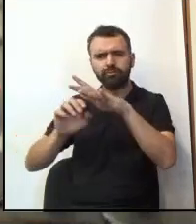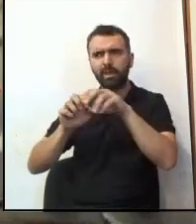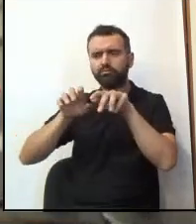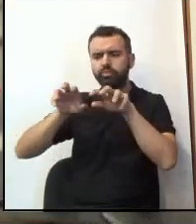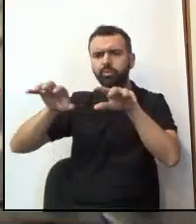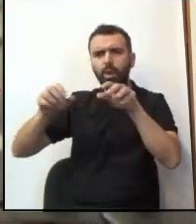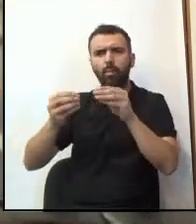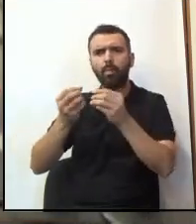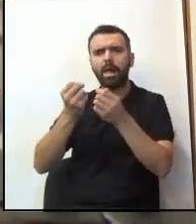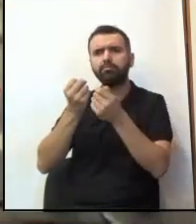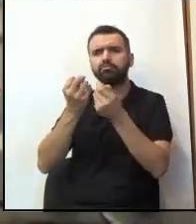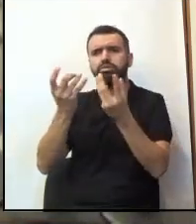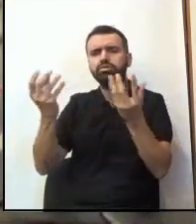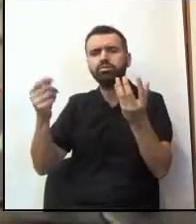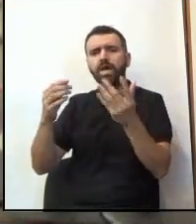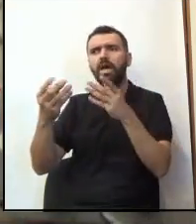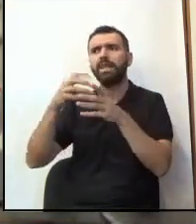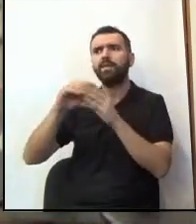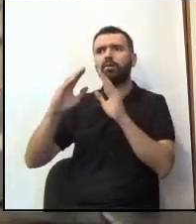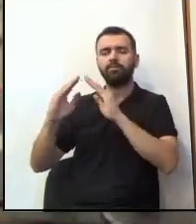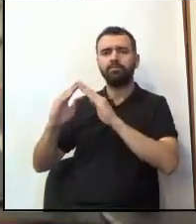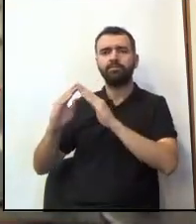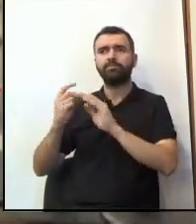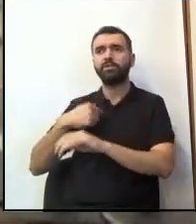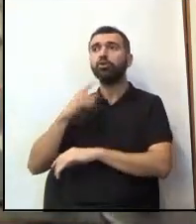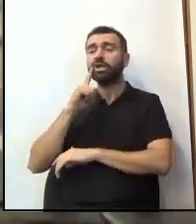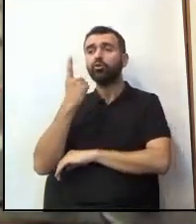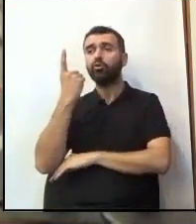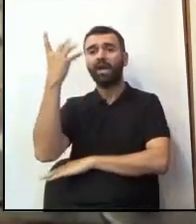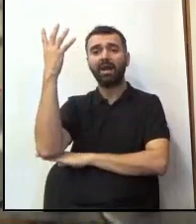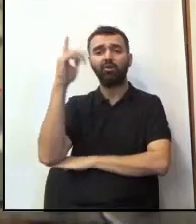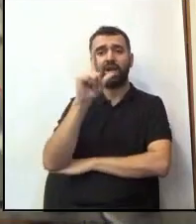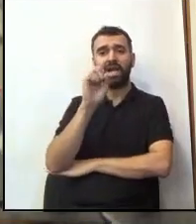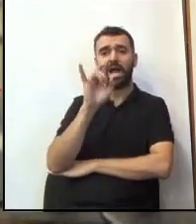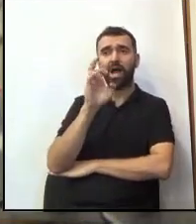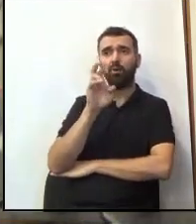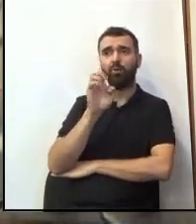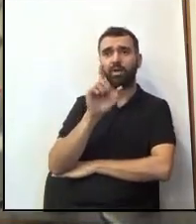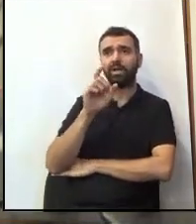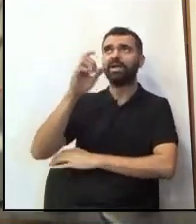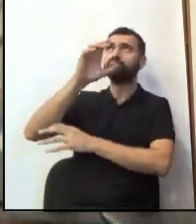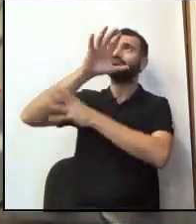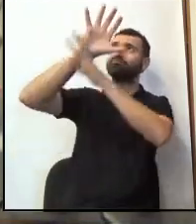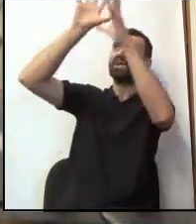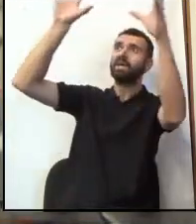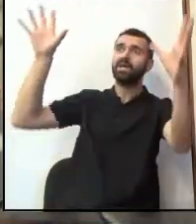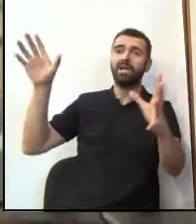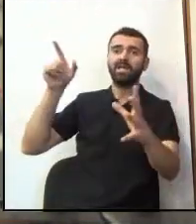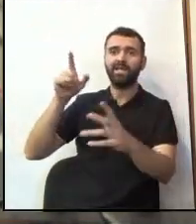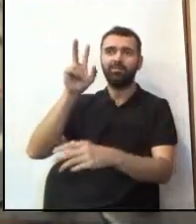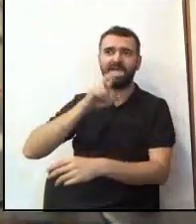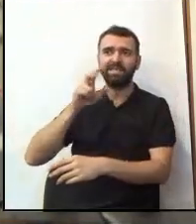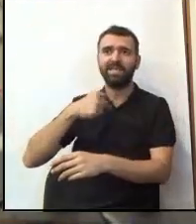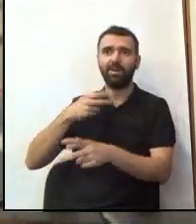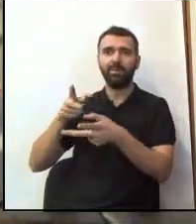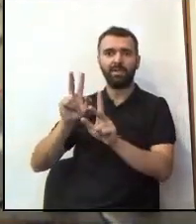viviendas. Yo tengo un árbol que es un laurel, que es muy, muy, muy, muy grande y que parece que ha sido el que me ha